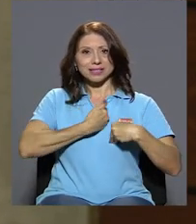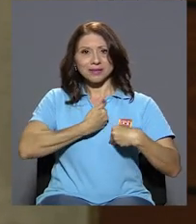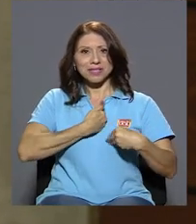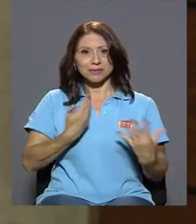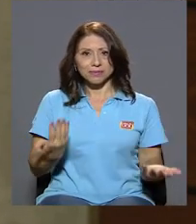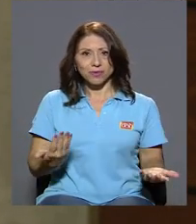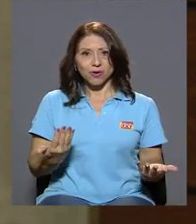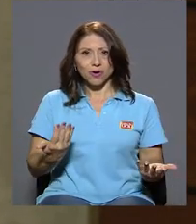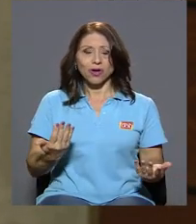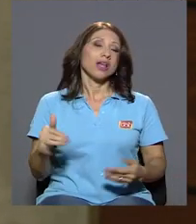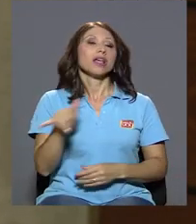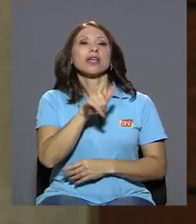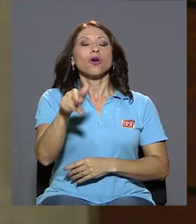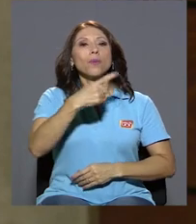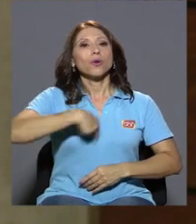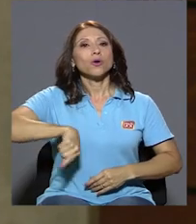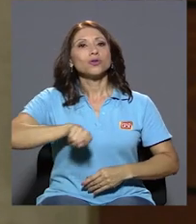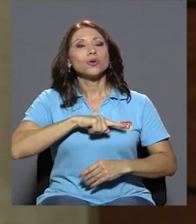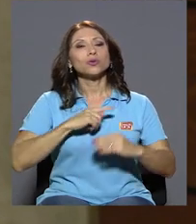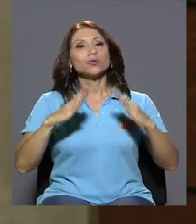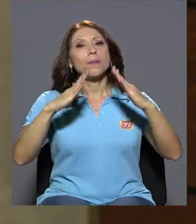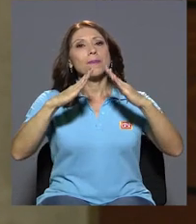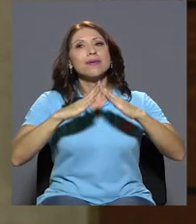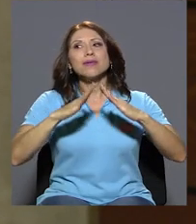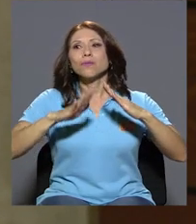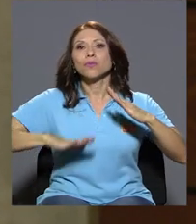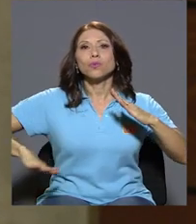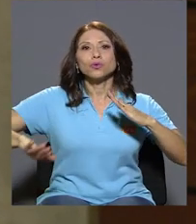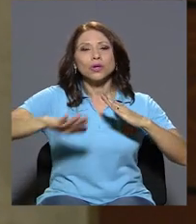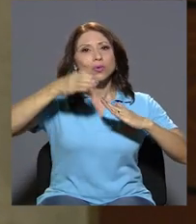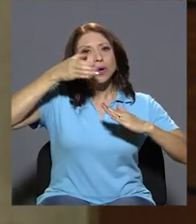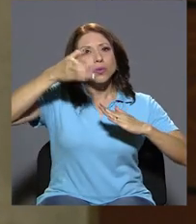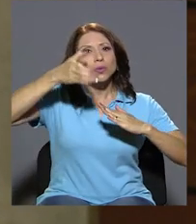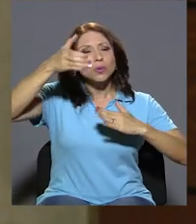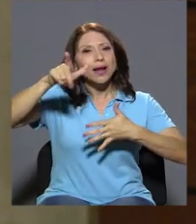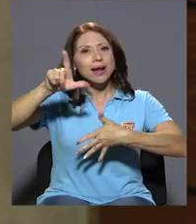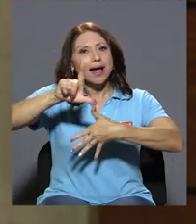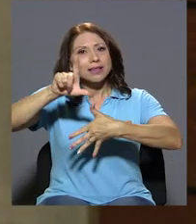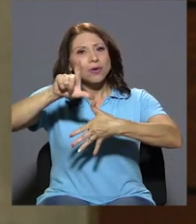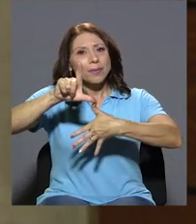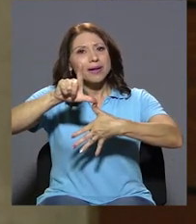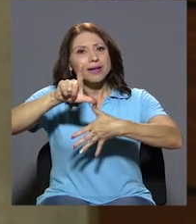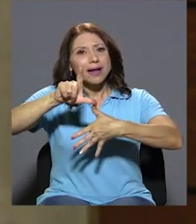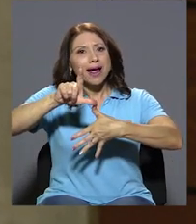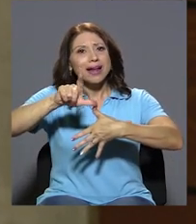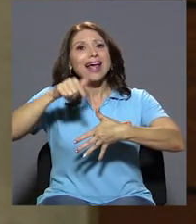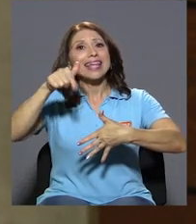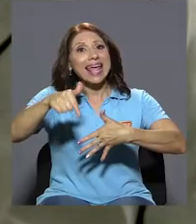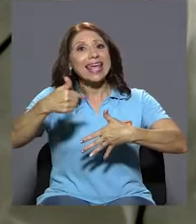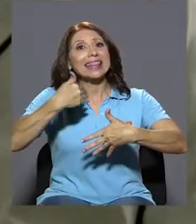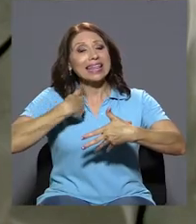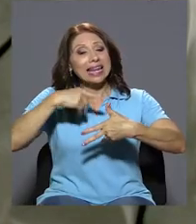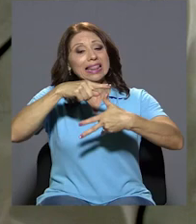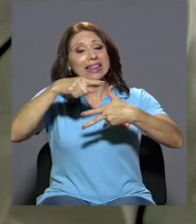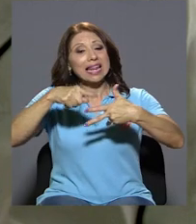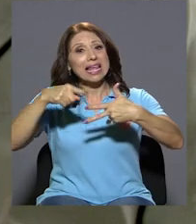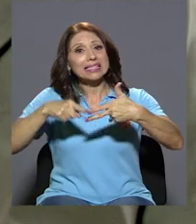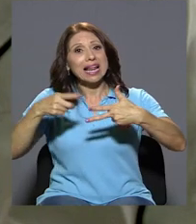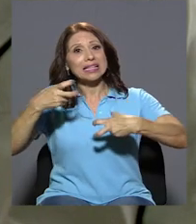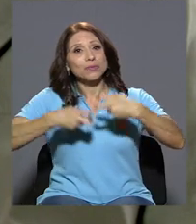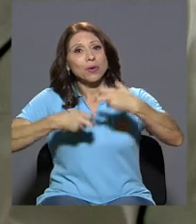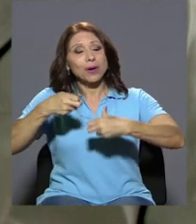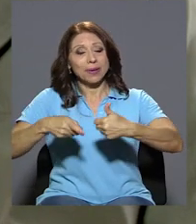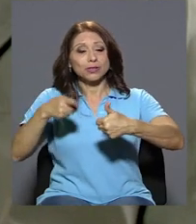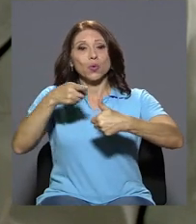y como vivimos en una cultura latinoamericana que padece de tres grandes problemas